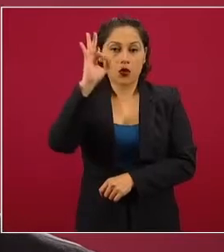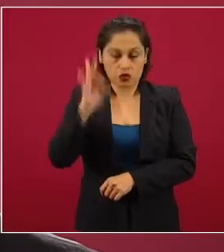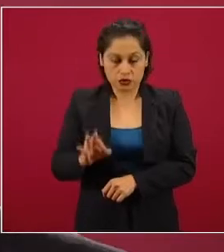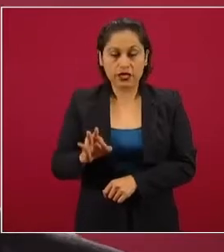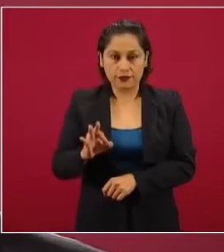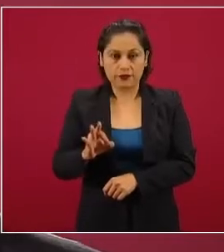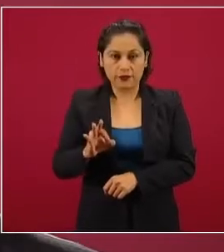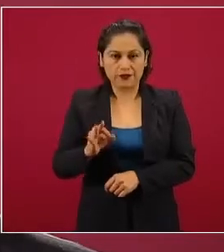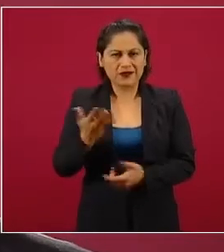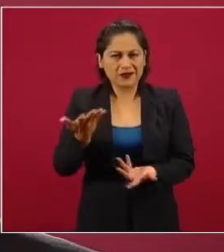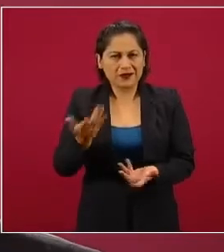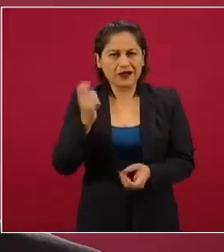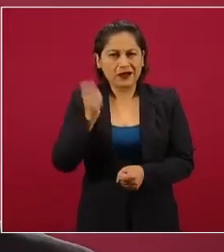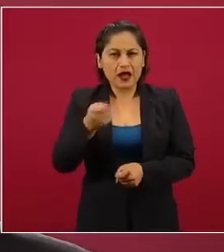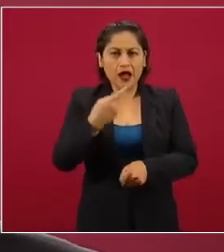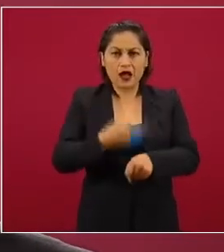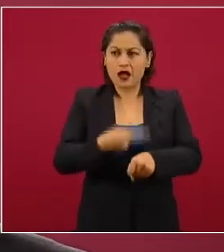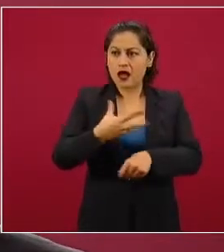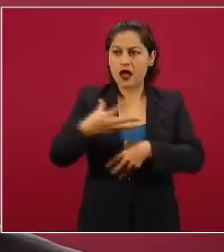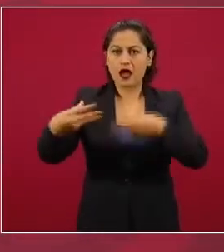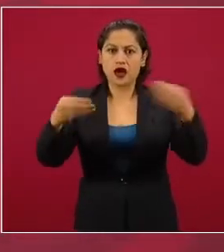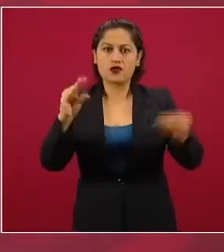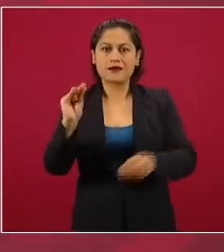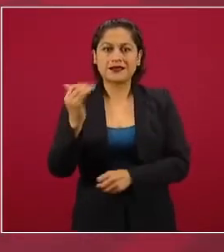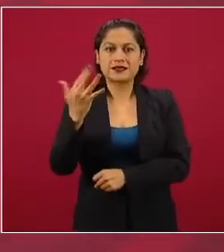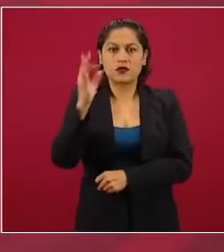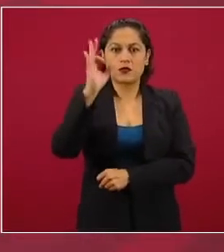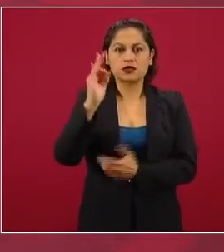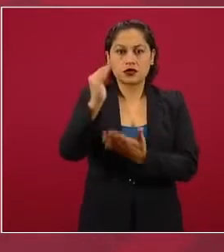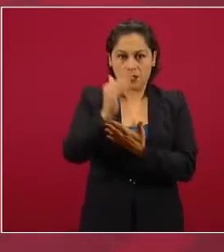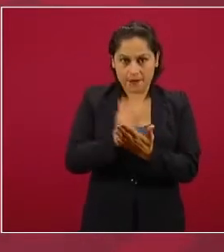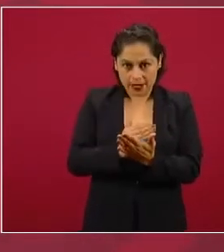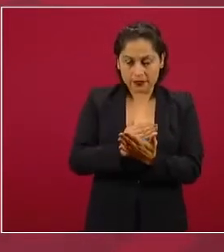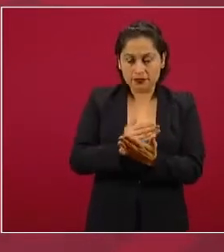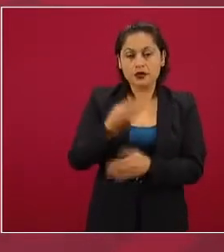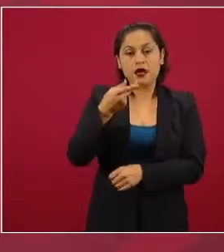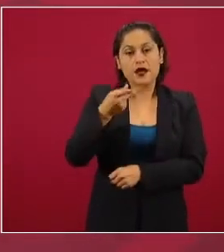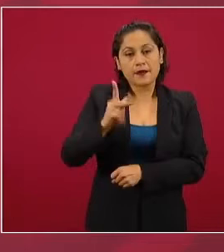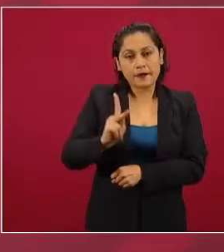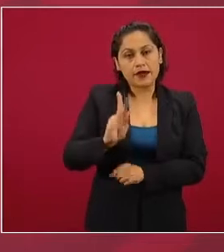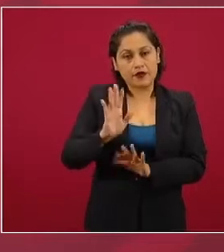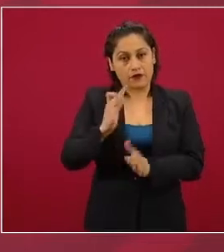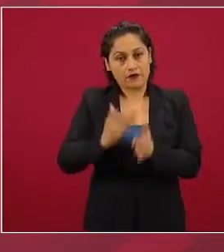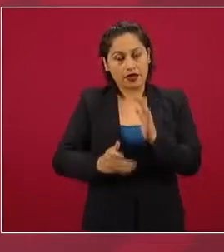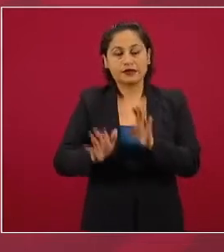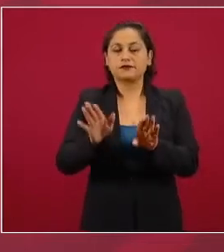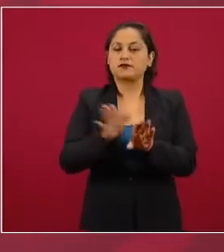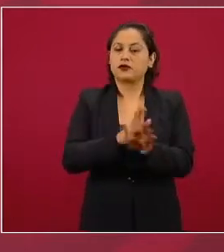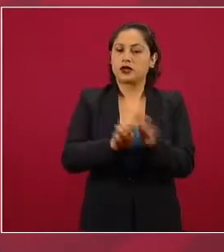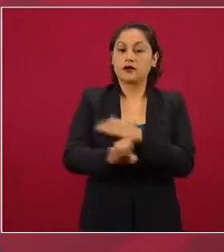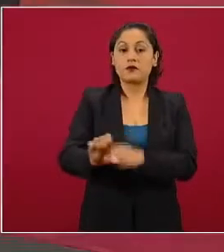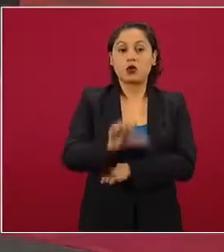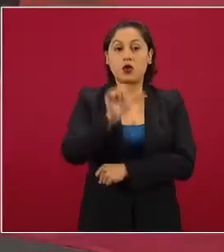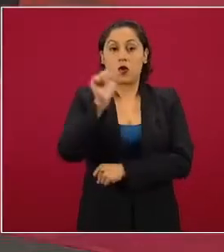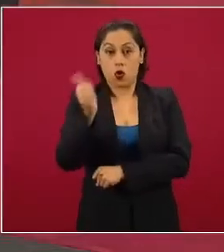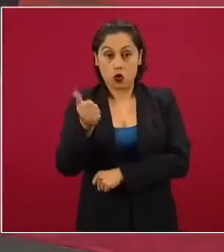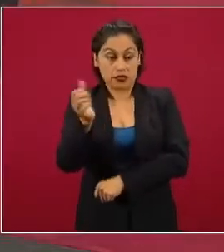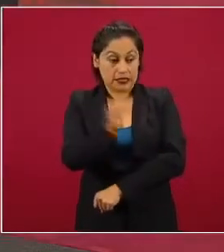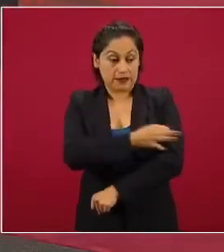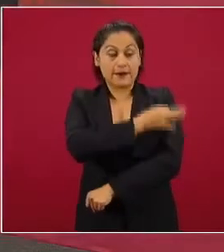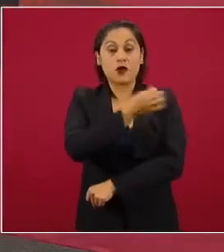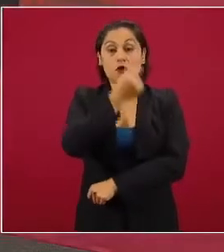reduce 95% la probabilidad de contagio. Pero tenemos otras vacunas, como la de la influenza, que tienen